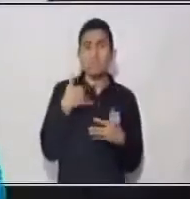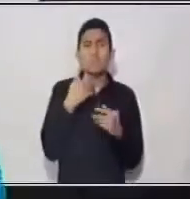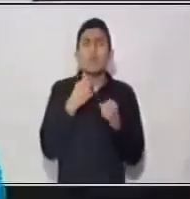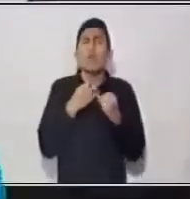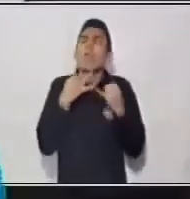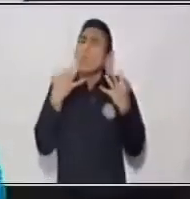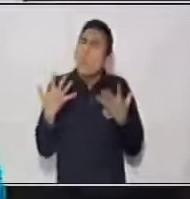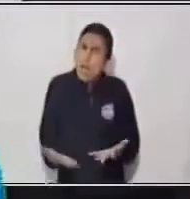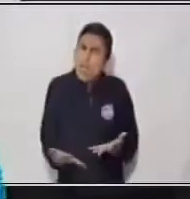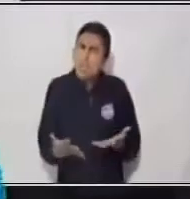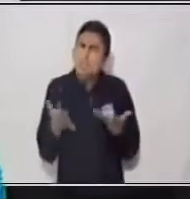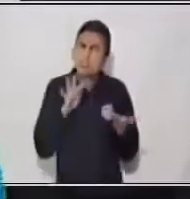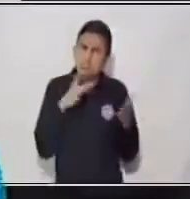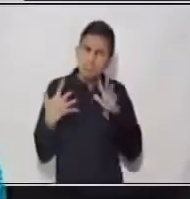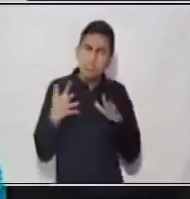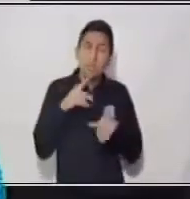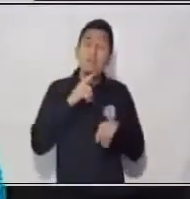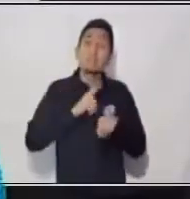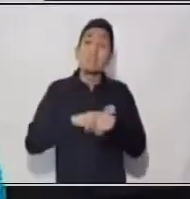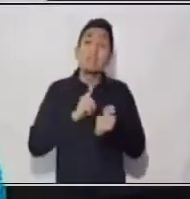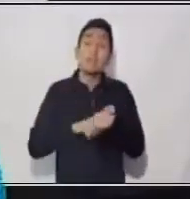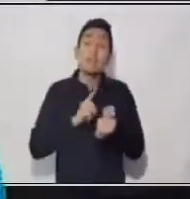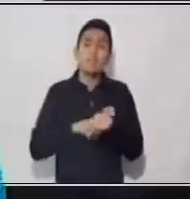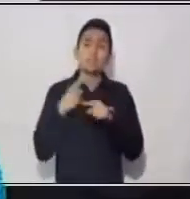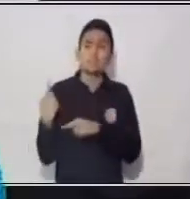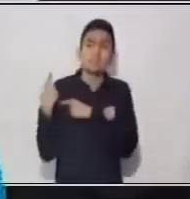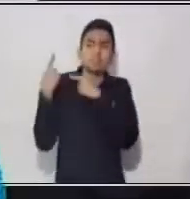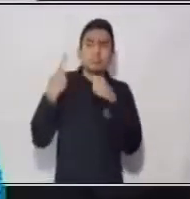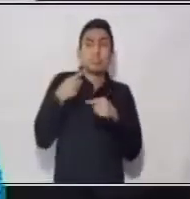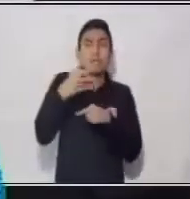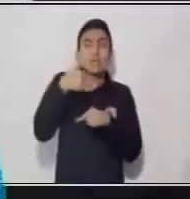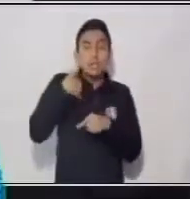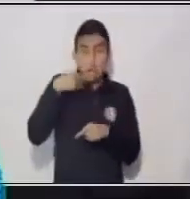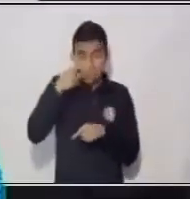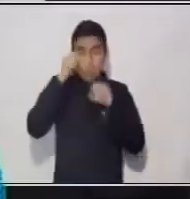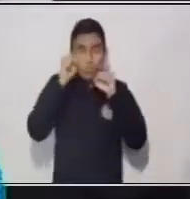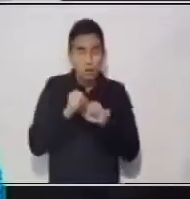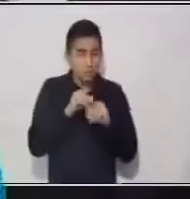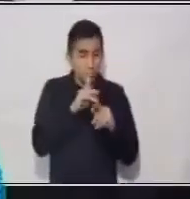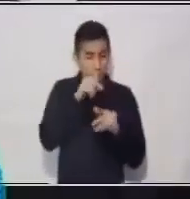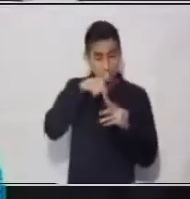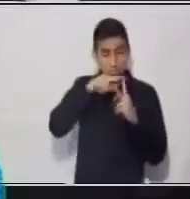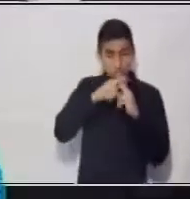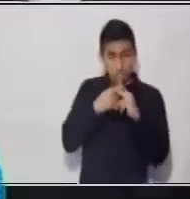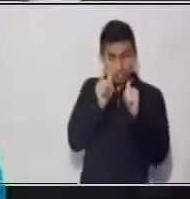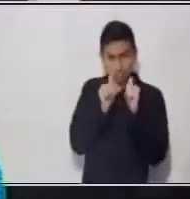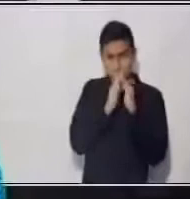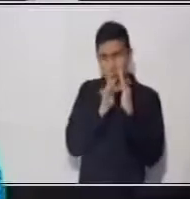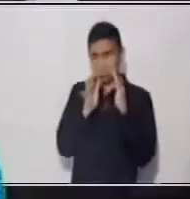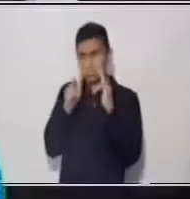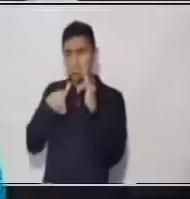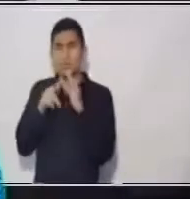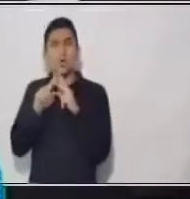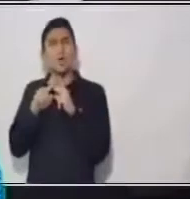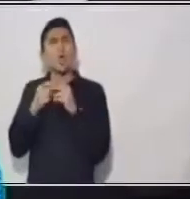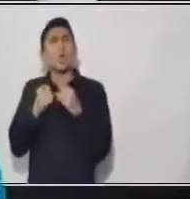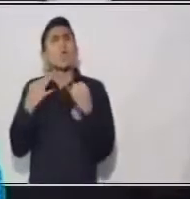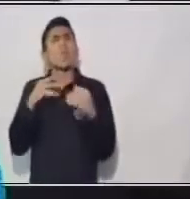cuánto tiempo me lleva a trasladarme de un punto al